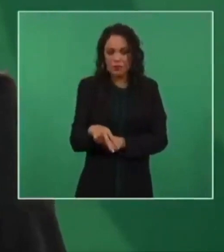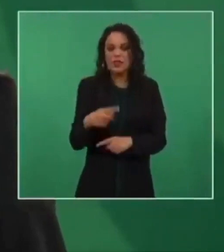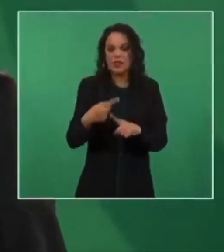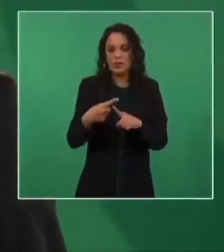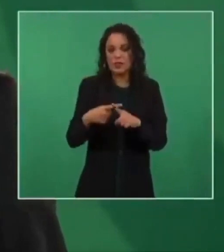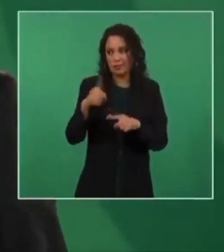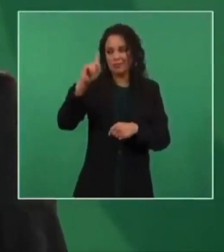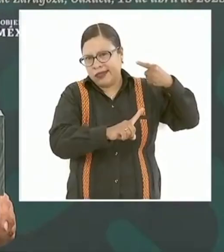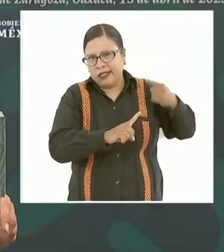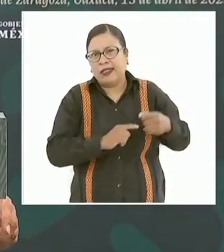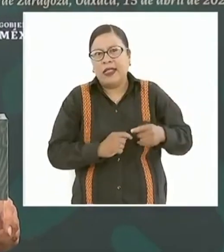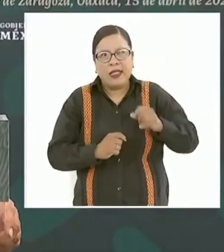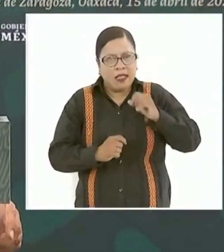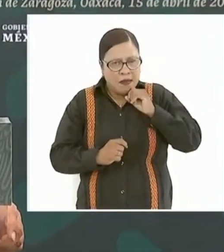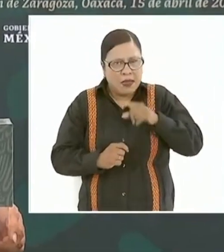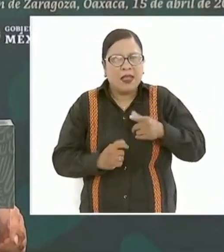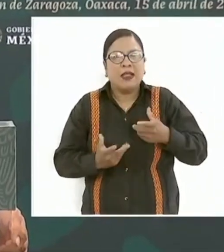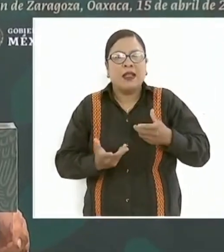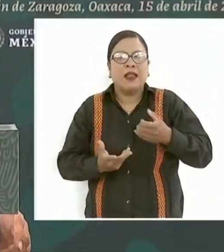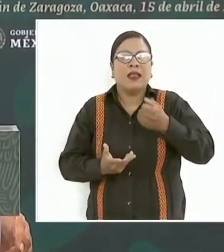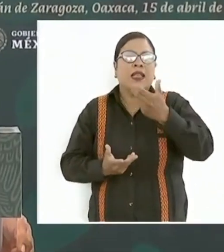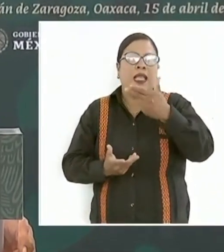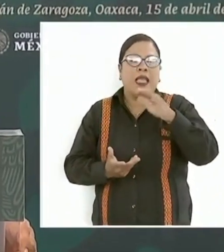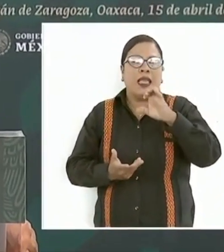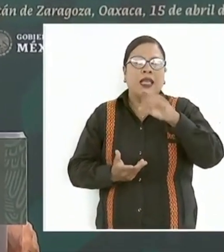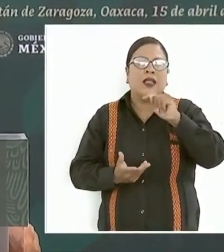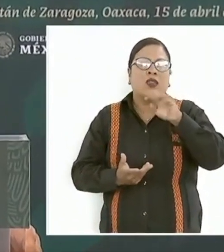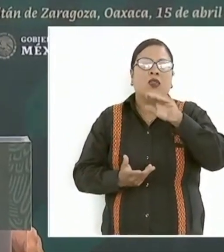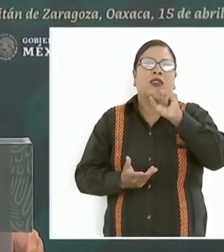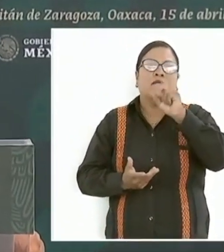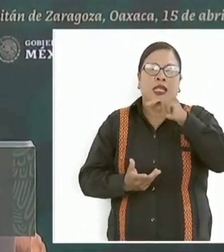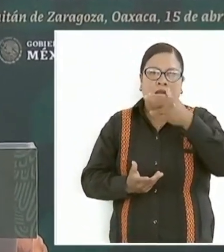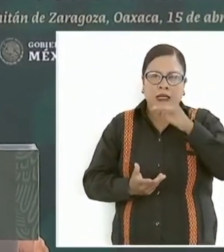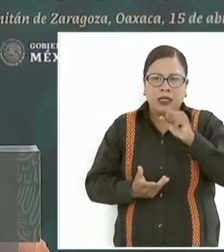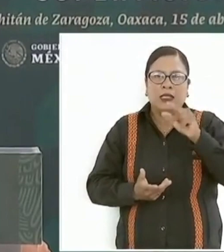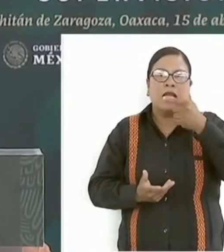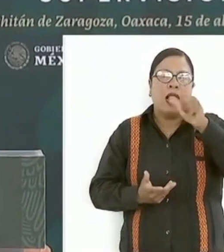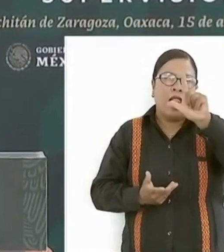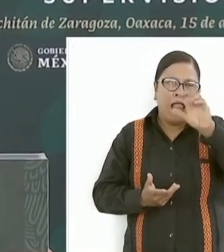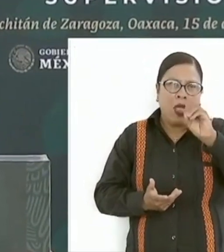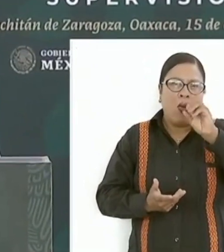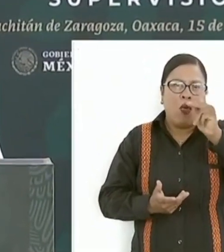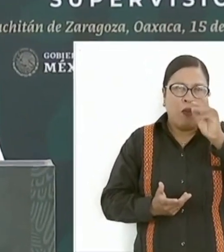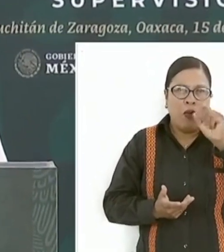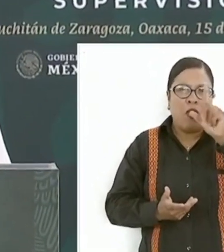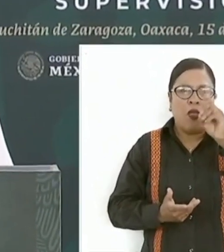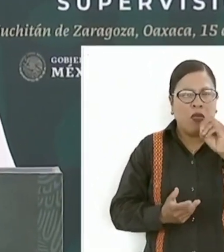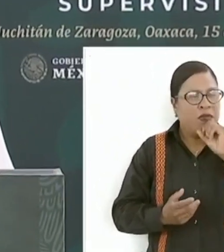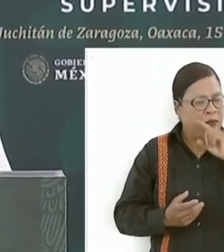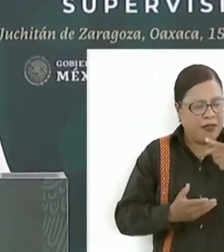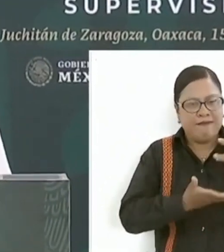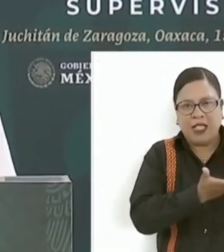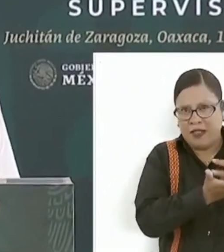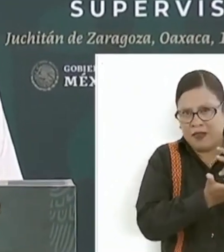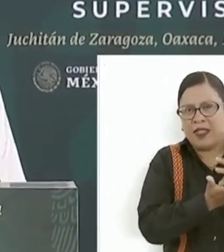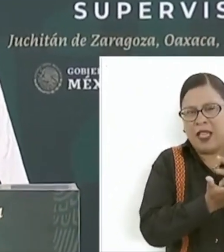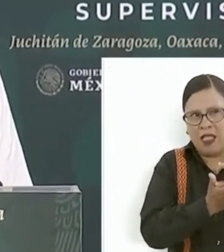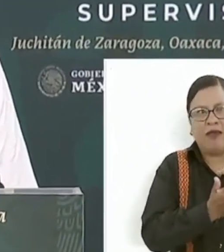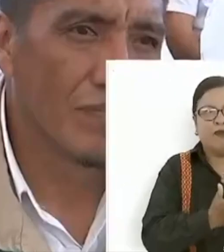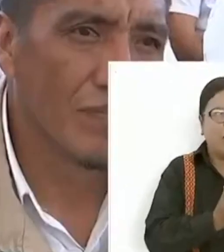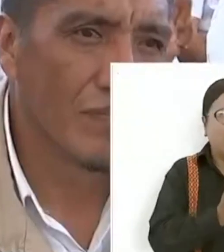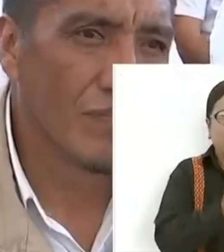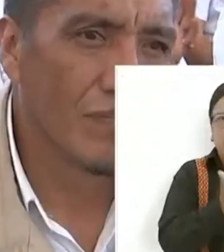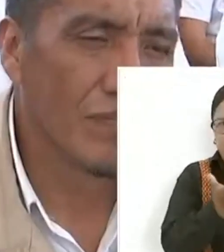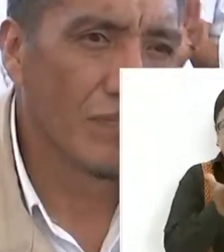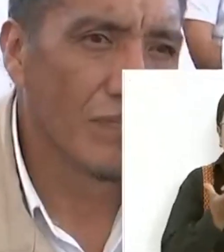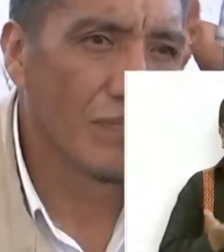Dinamarca. Al inicio del sexenio se prometió igualar el sistema de salud mexicano al de Dinamarca. La oferta